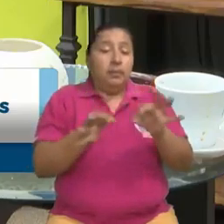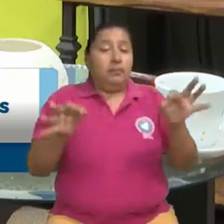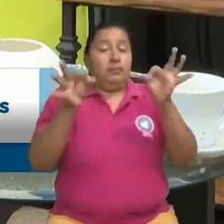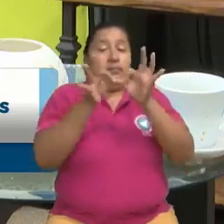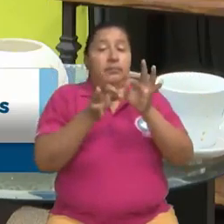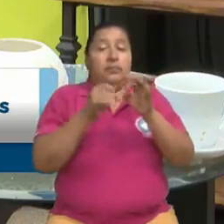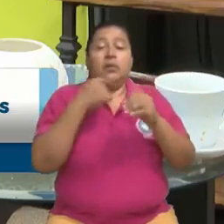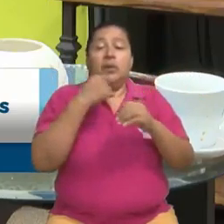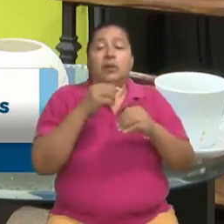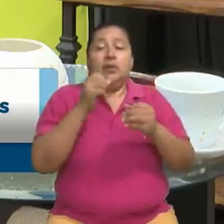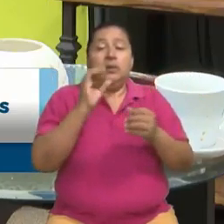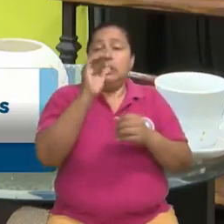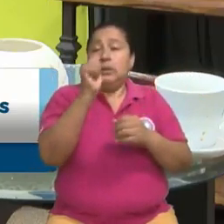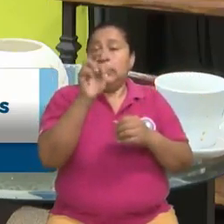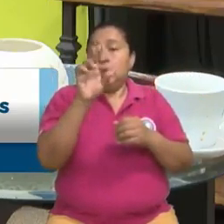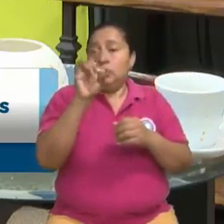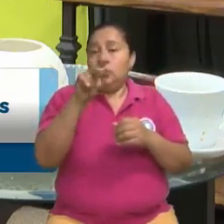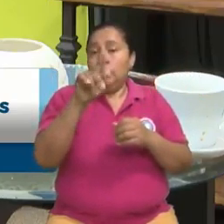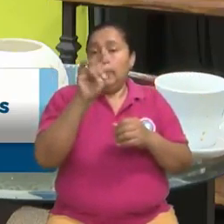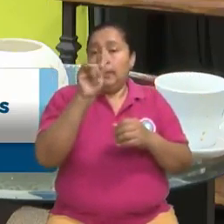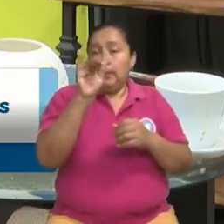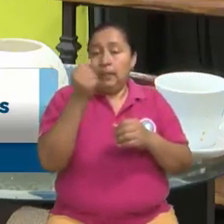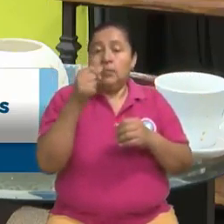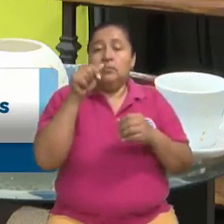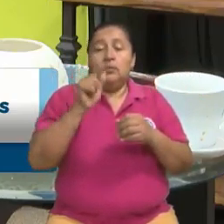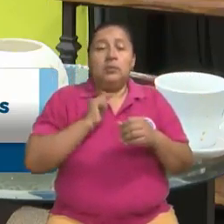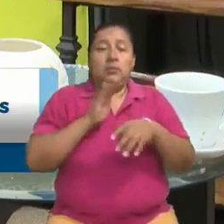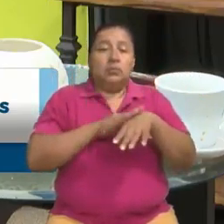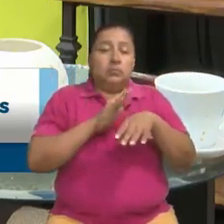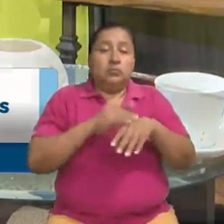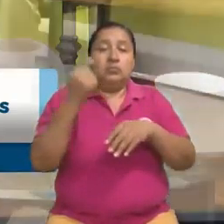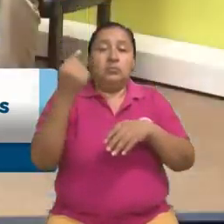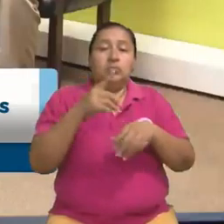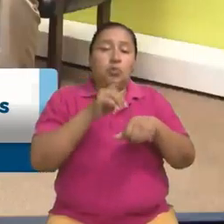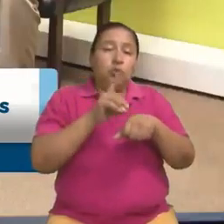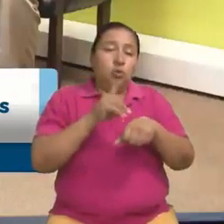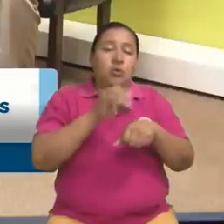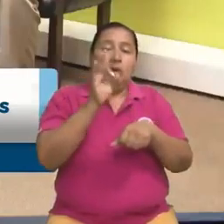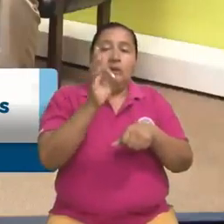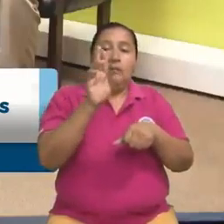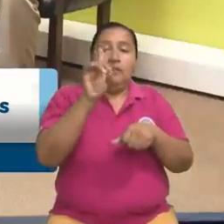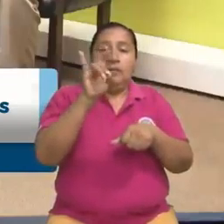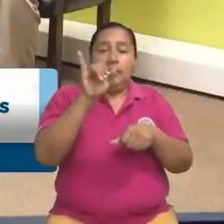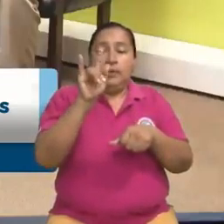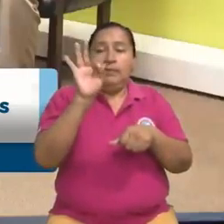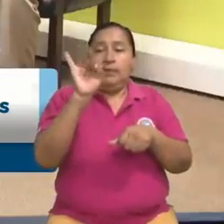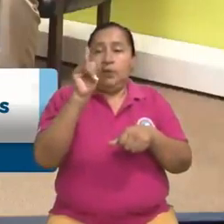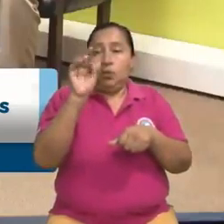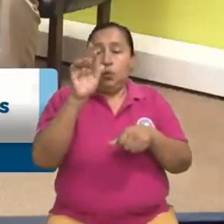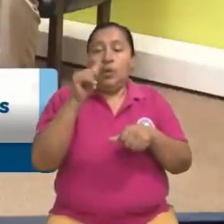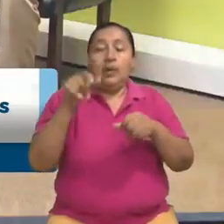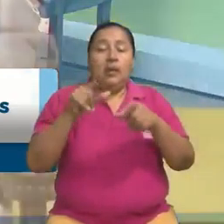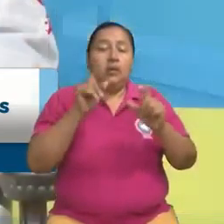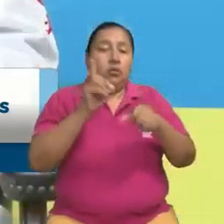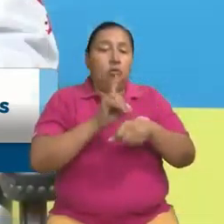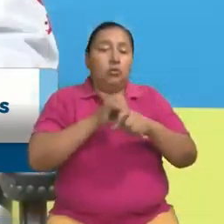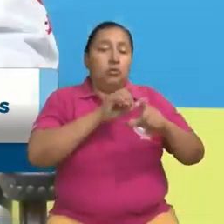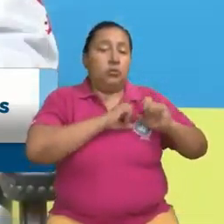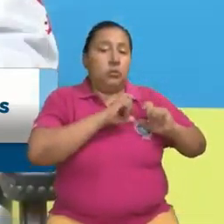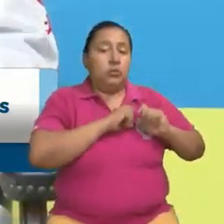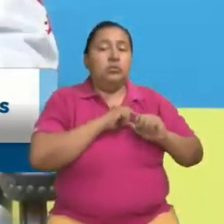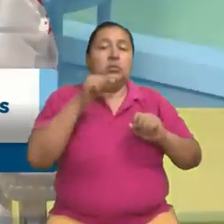como son las cardiopatías congénitas? Tenemos como invitado al doctor Freddy Fittoria, quien es cardiólogo del Hospital de